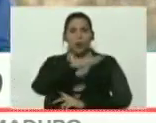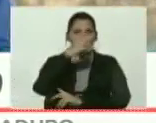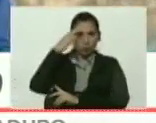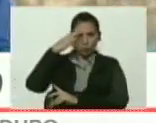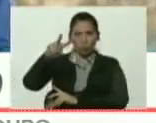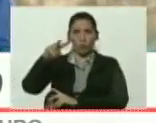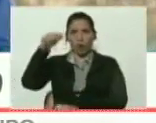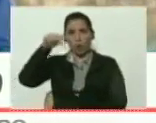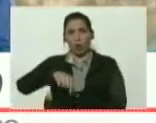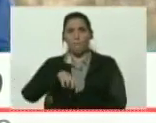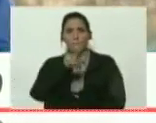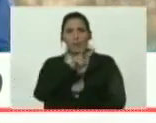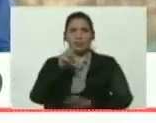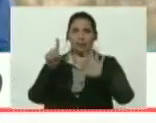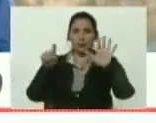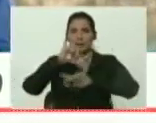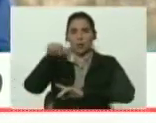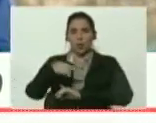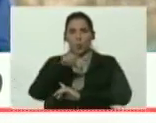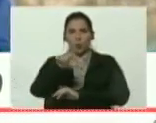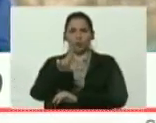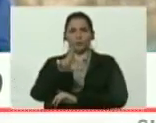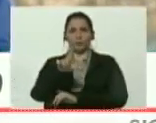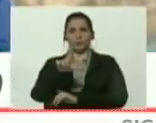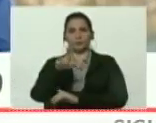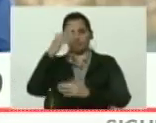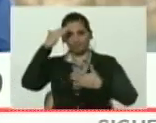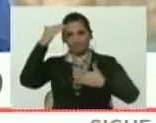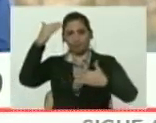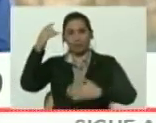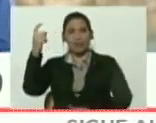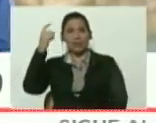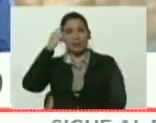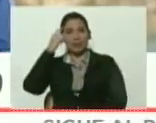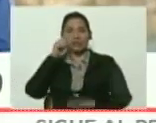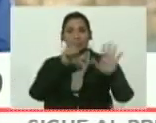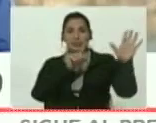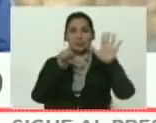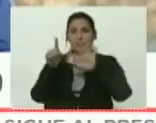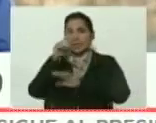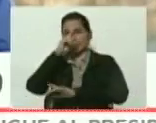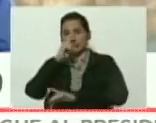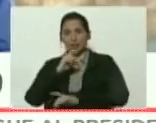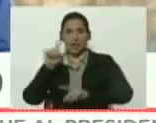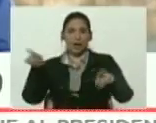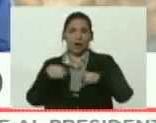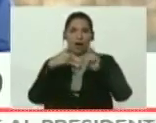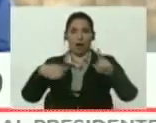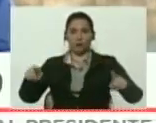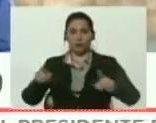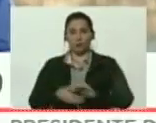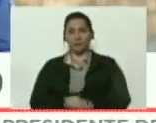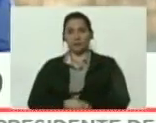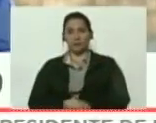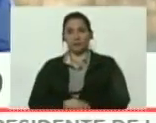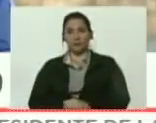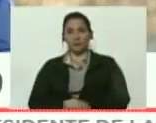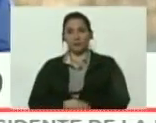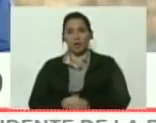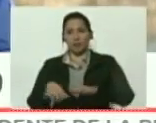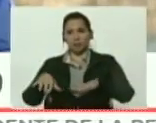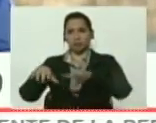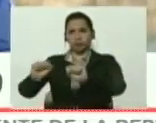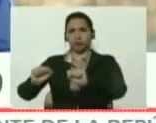hoy 26 de julio, día del 66 aniversario del asalto al